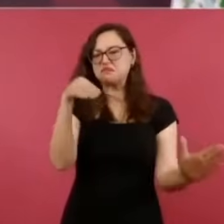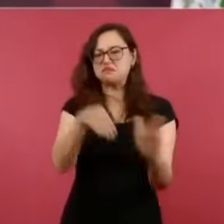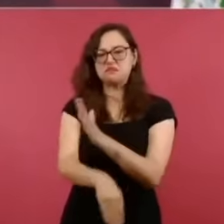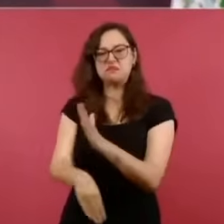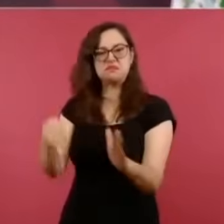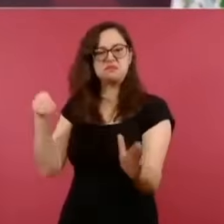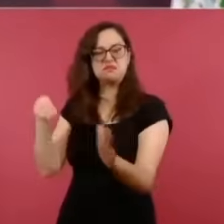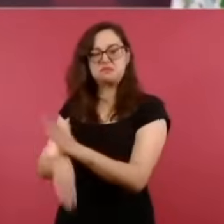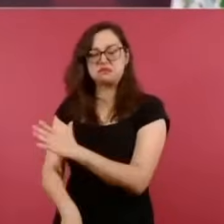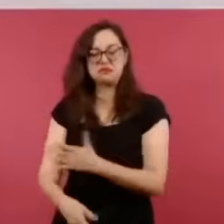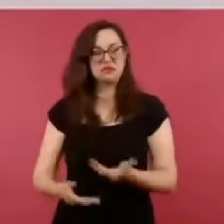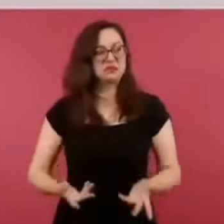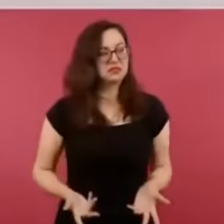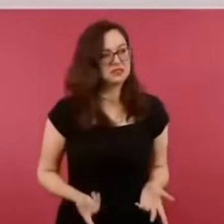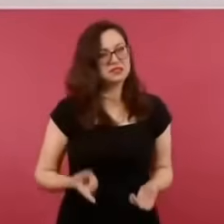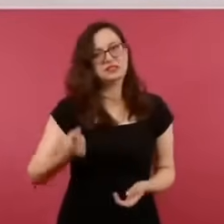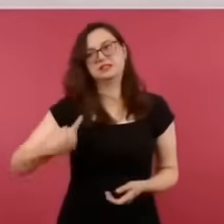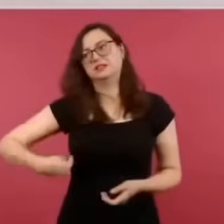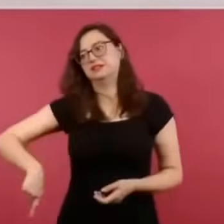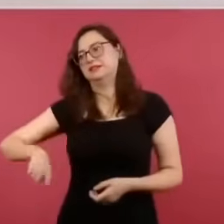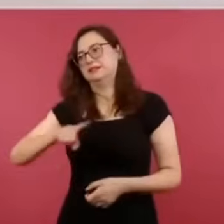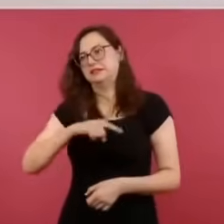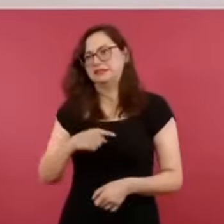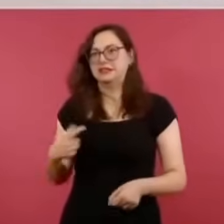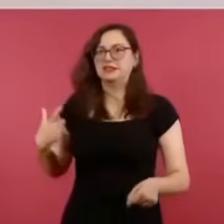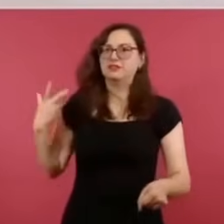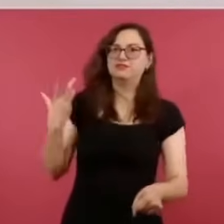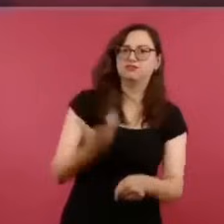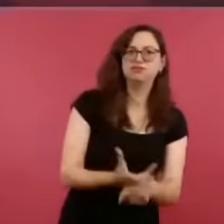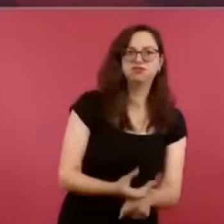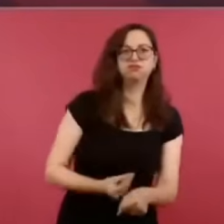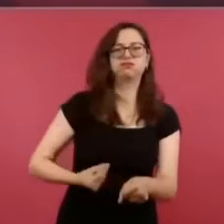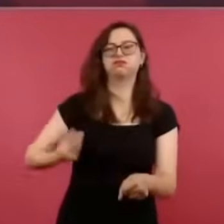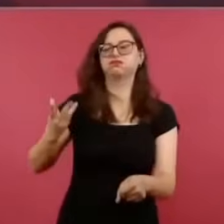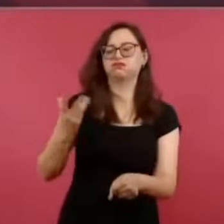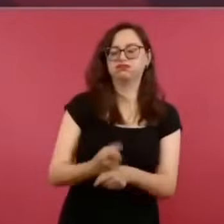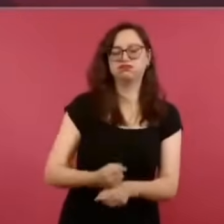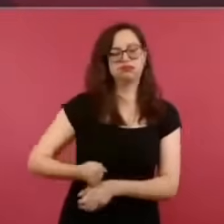Para levantarlas nos costó. Tenían una capacidad de producción,